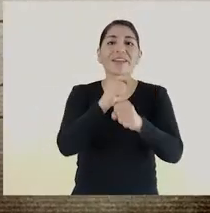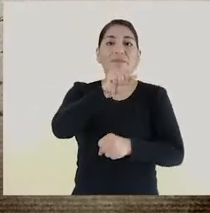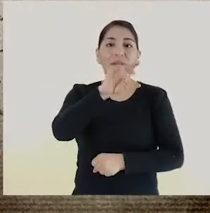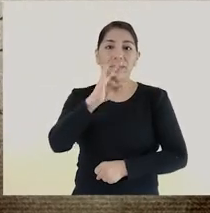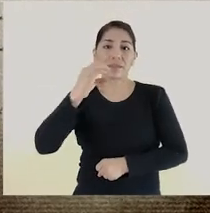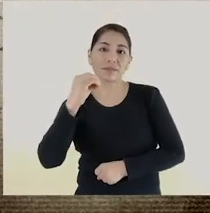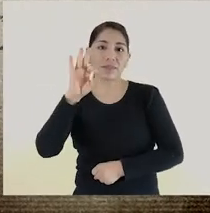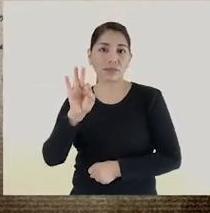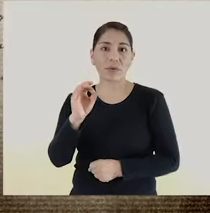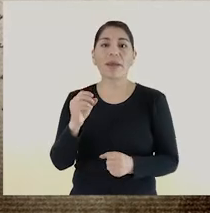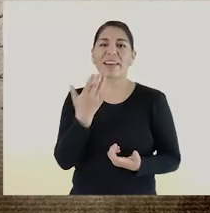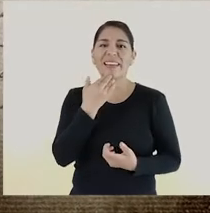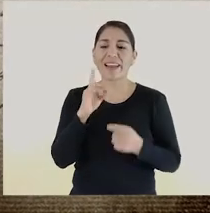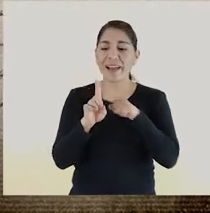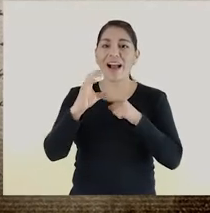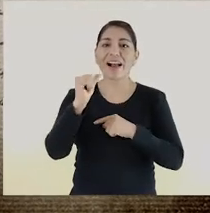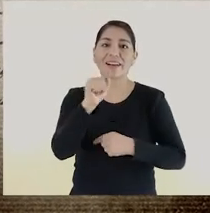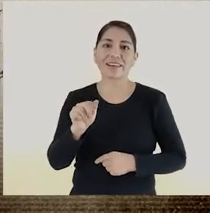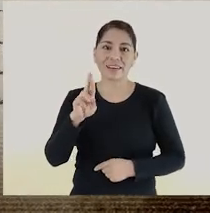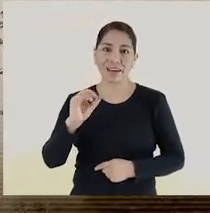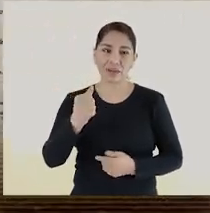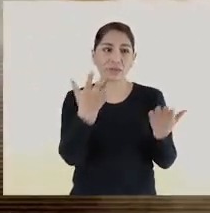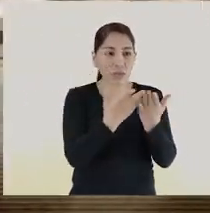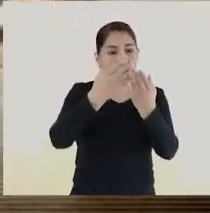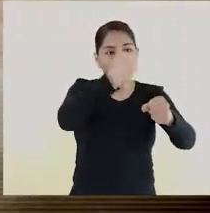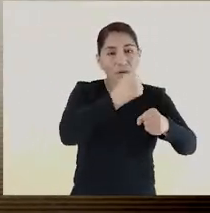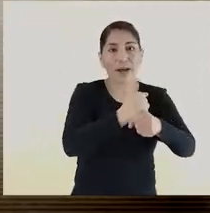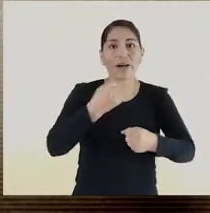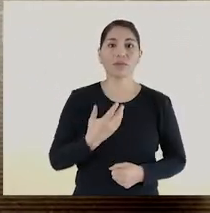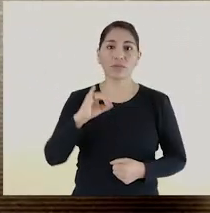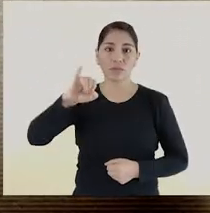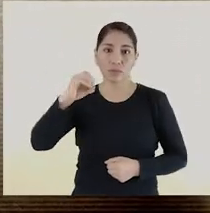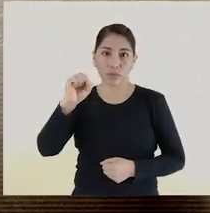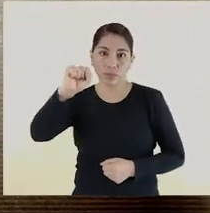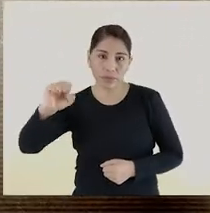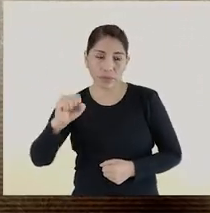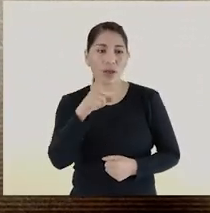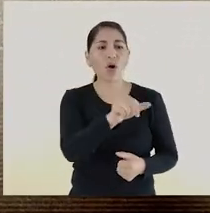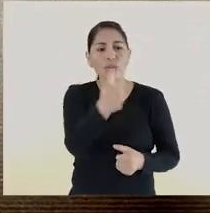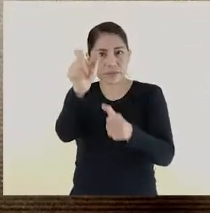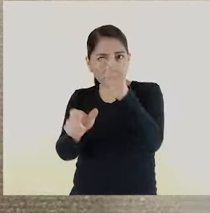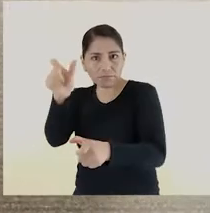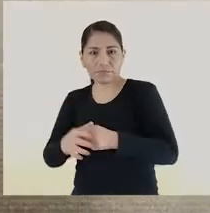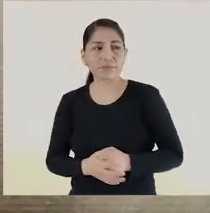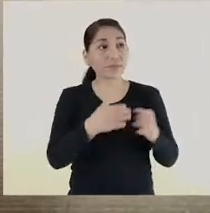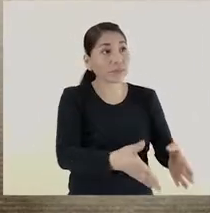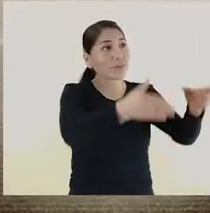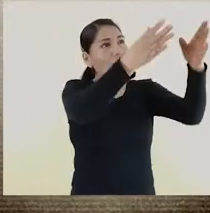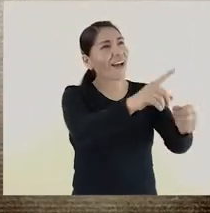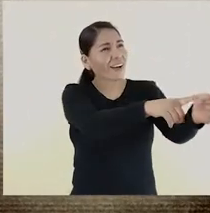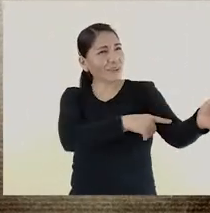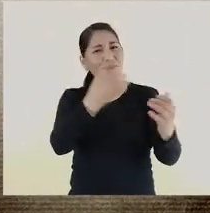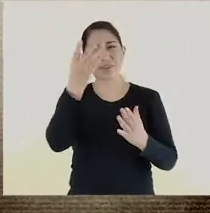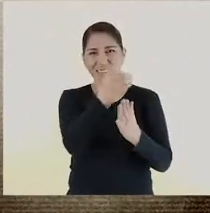avión completamente peruano en 1909 para Carlos Tenaut. Trabajó y estudió Artemio Coña, el escultor,